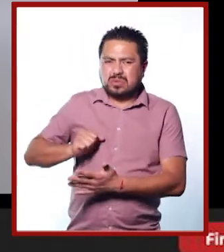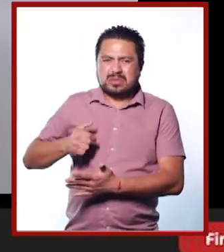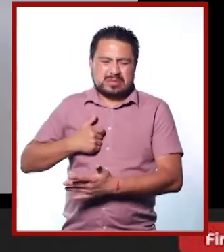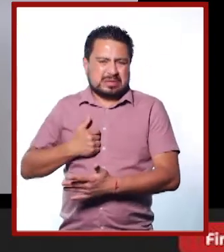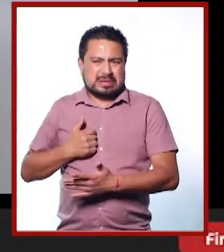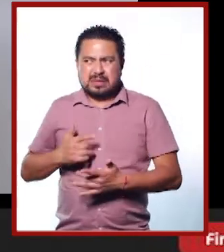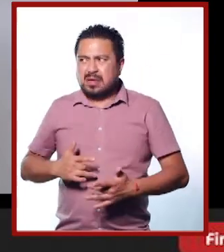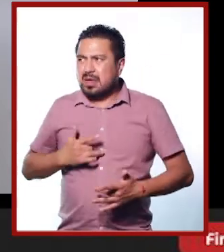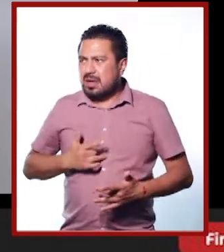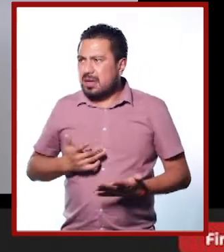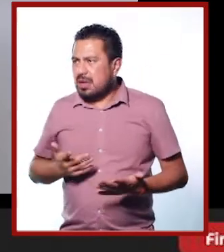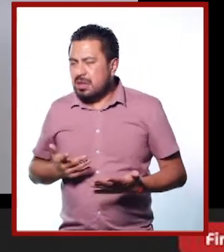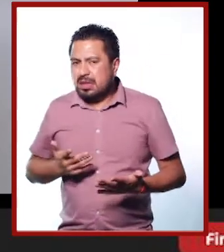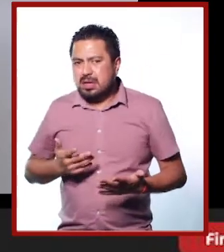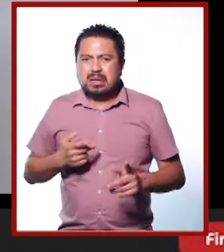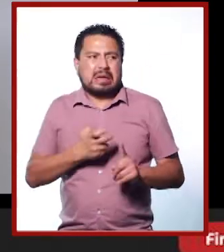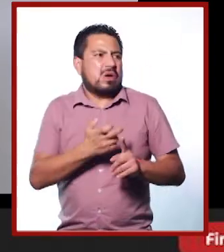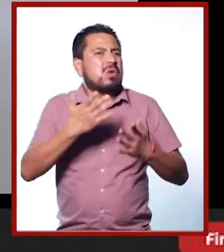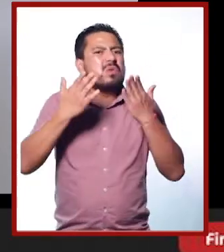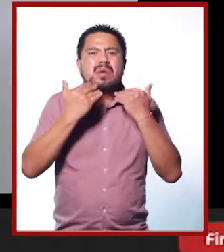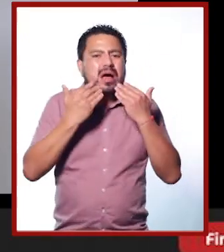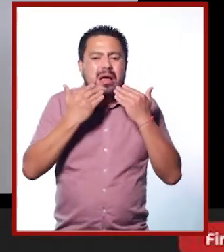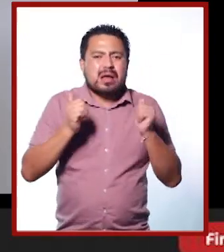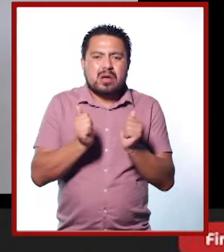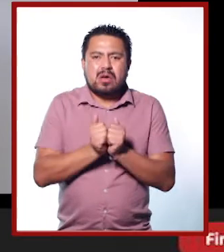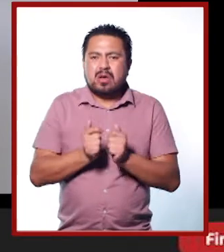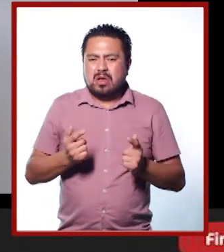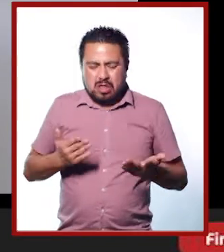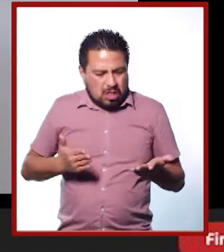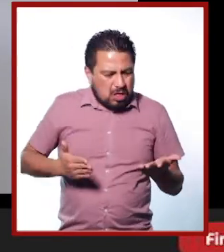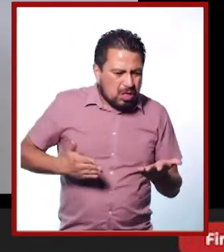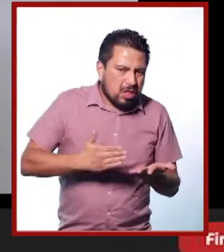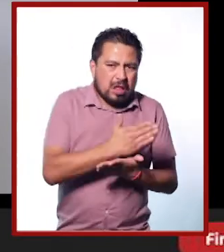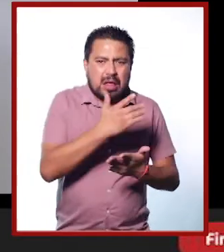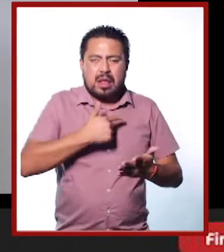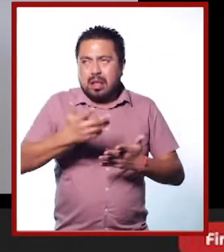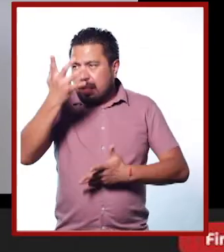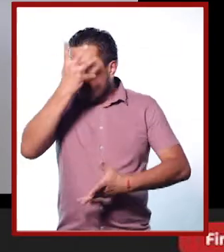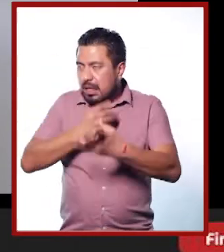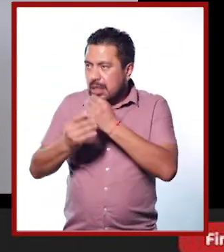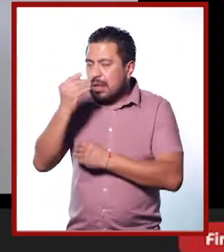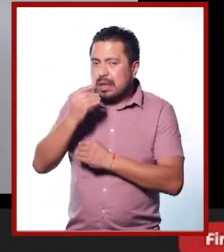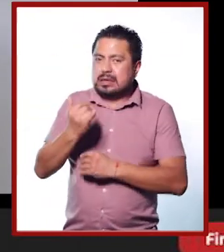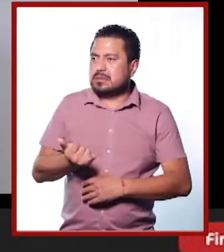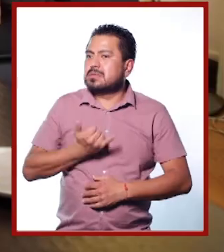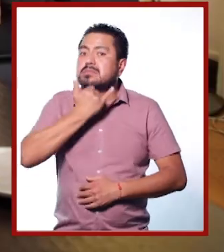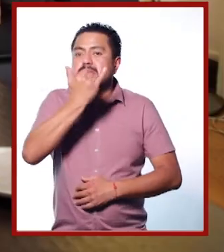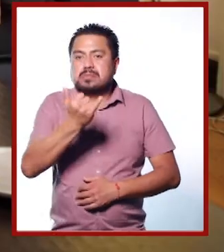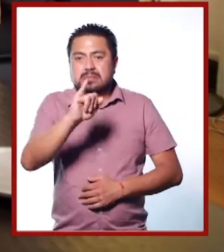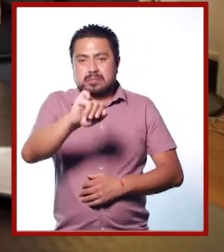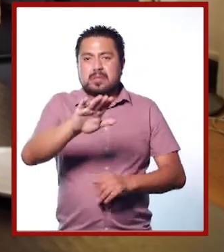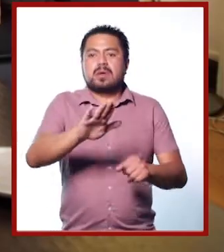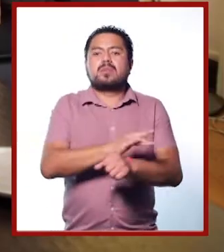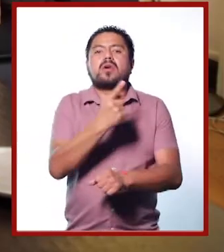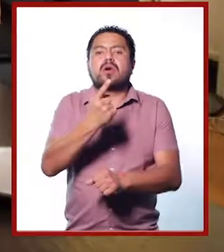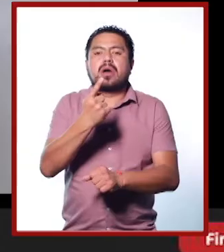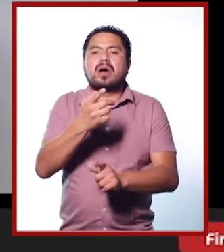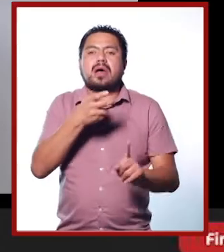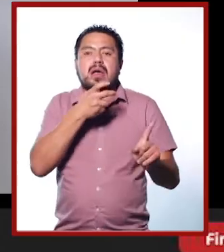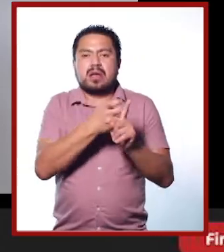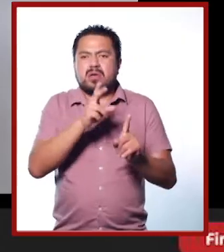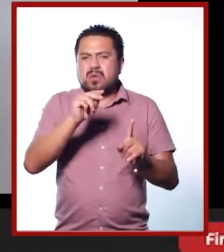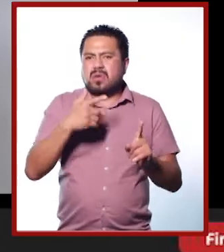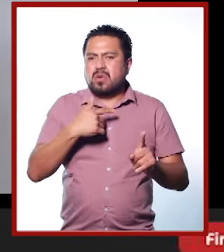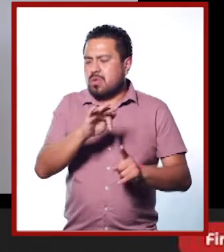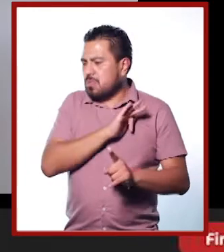soy víctima, pensar que esto no tiene ningún tipo de interferencia en mi aprendizaje, pues sería un error. Claro. ¿Por qué? Porque al